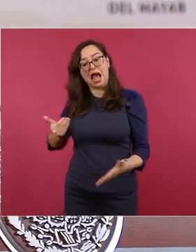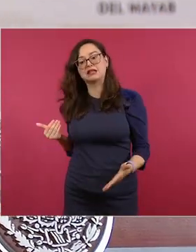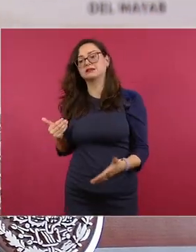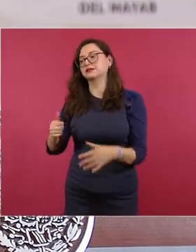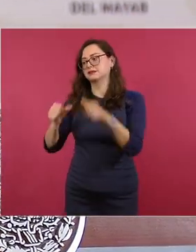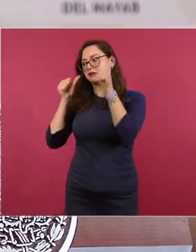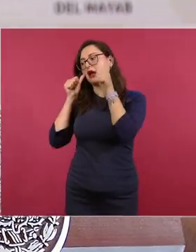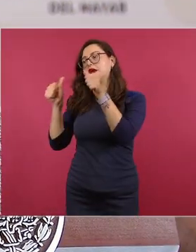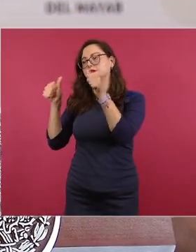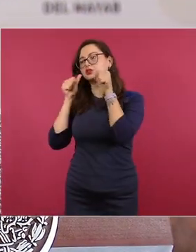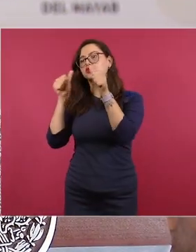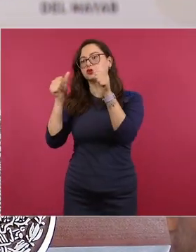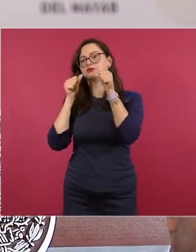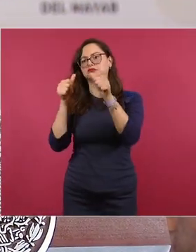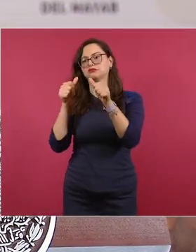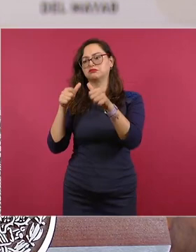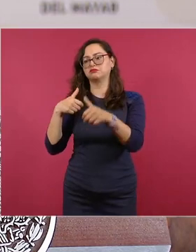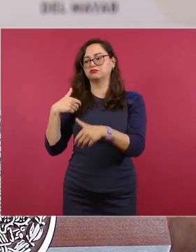que originan